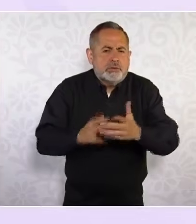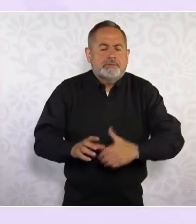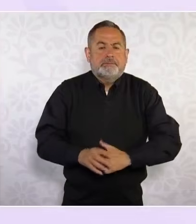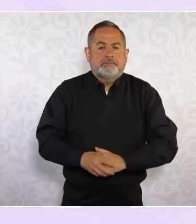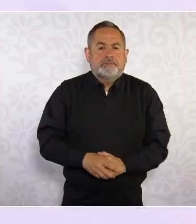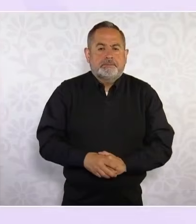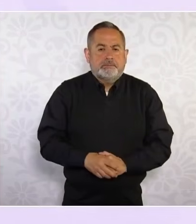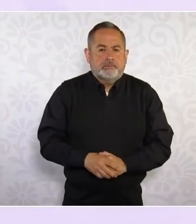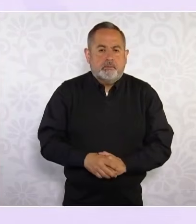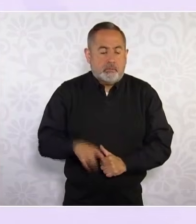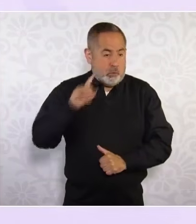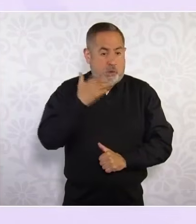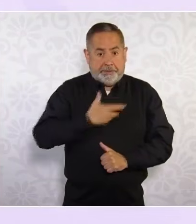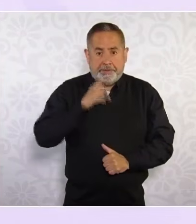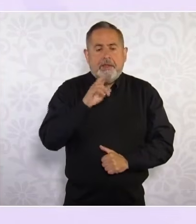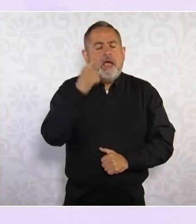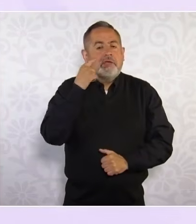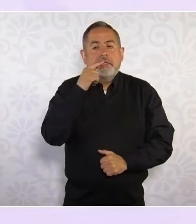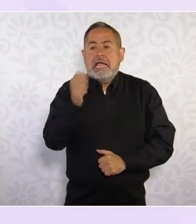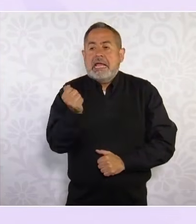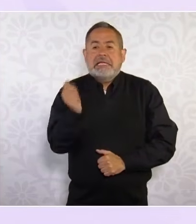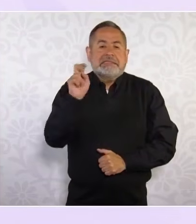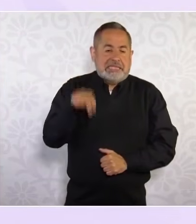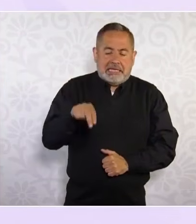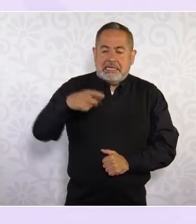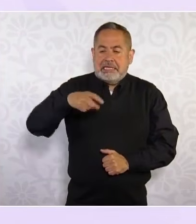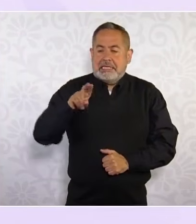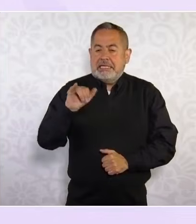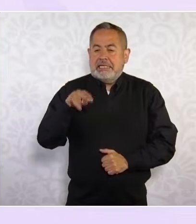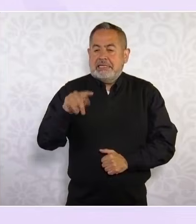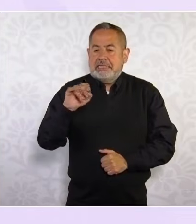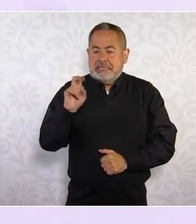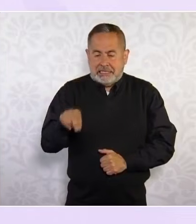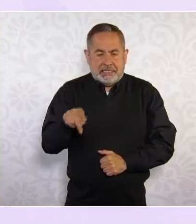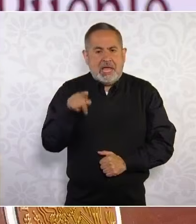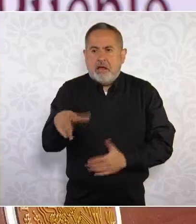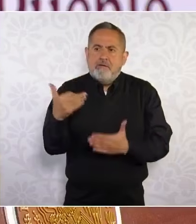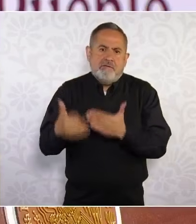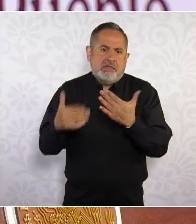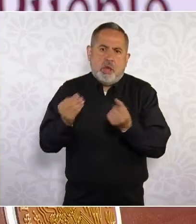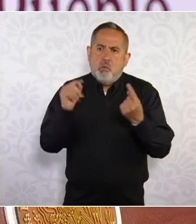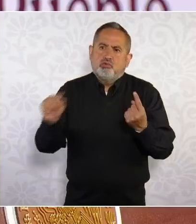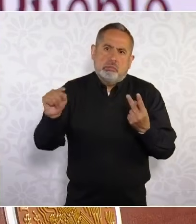San Quintín es una zona de muchas carencias.